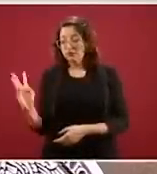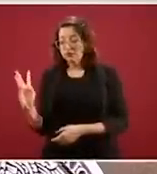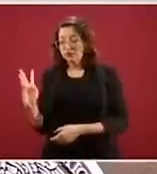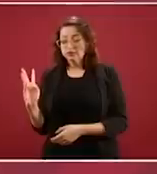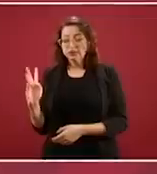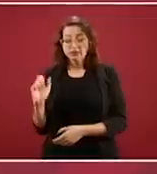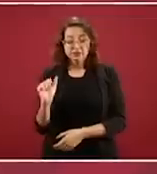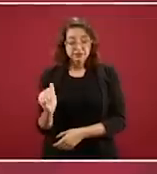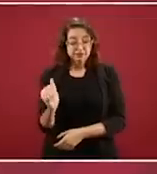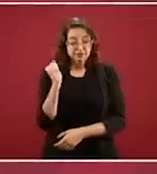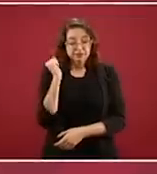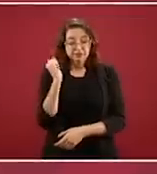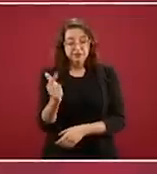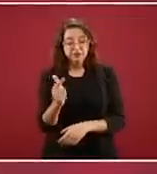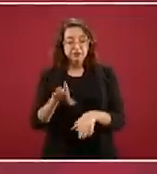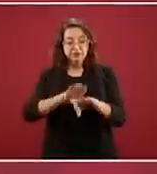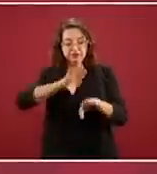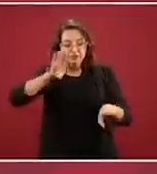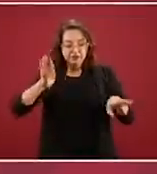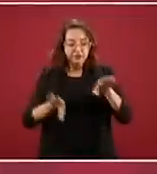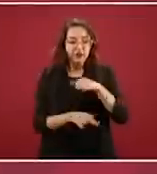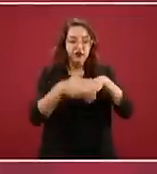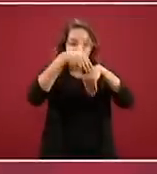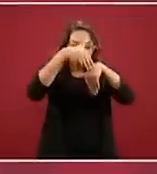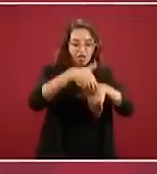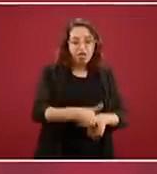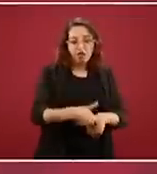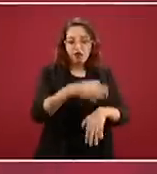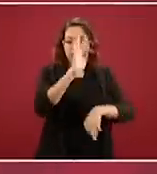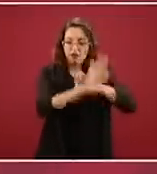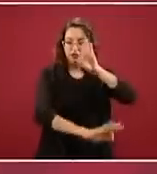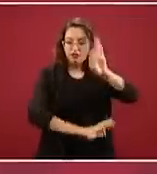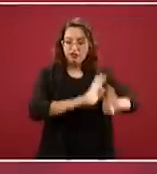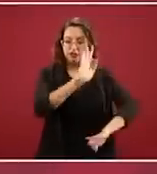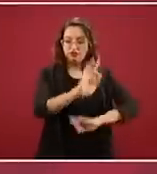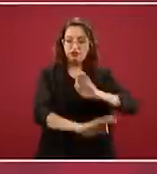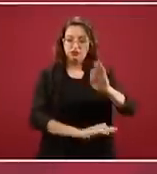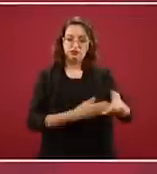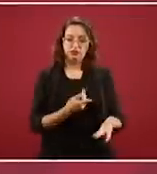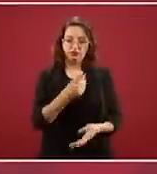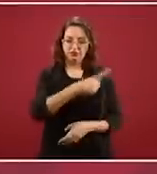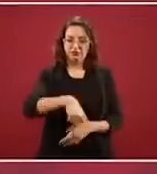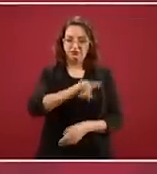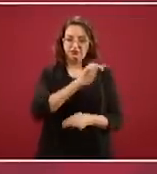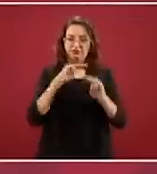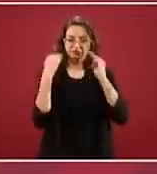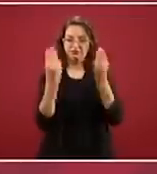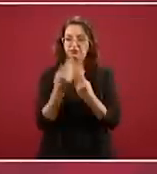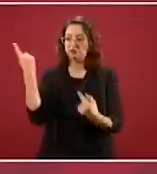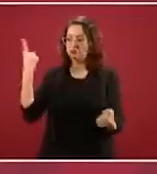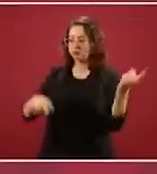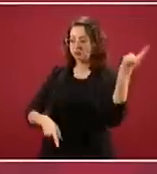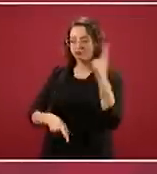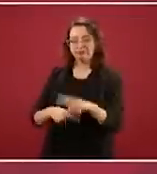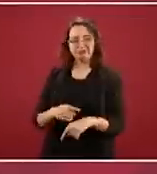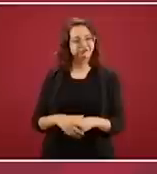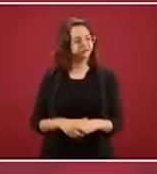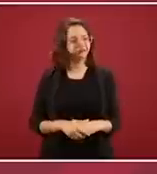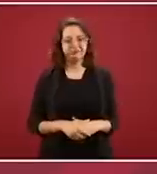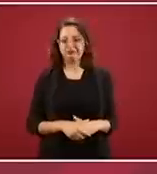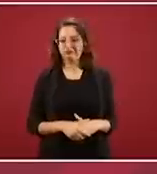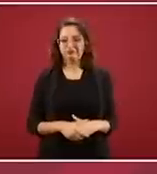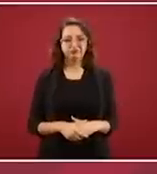estén subordinados al servicio de la delincuencia, que no